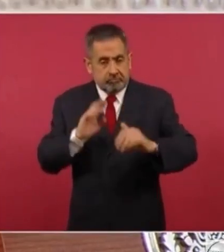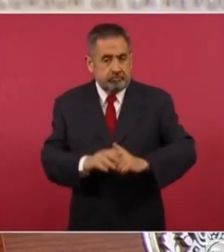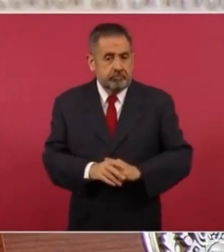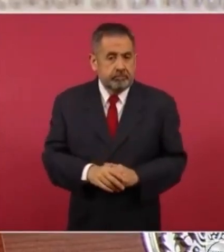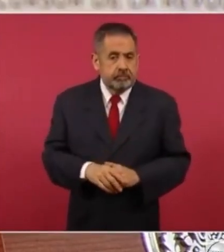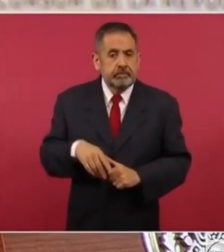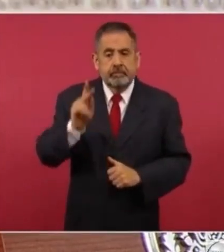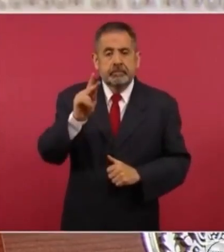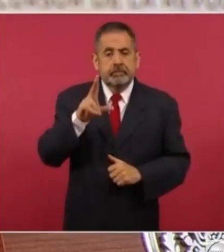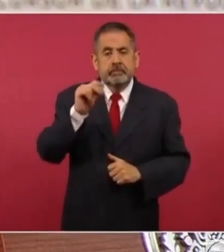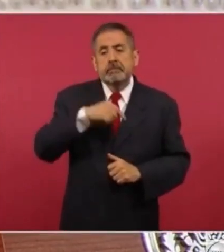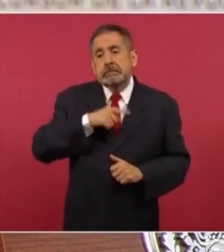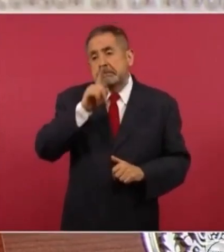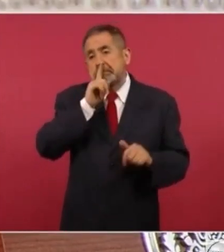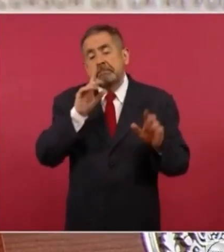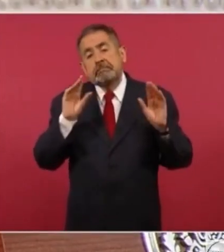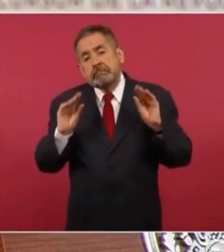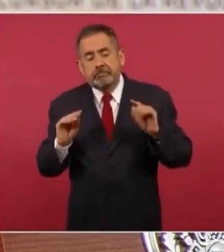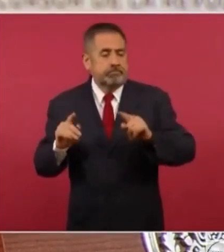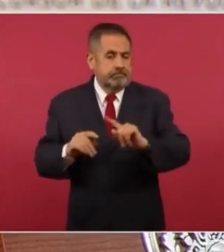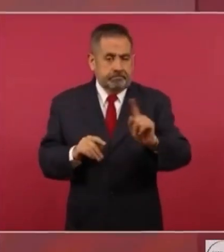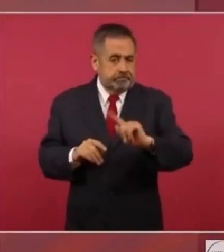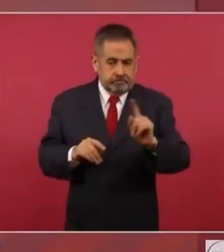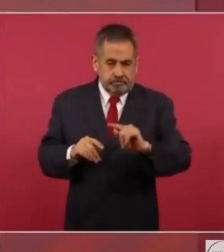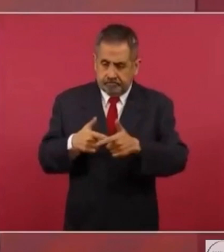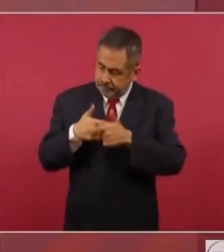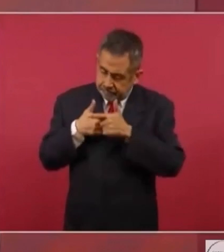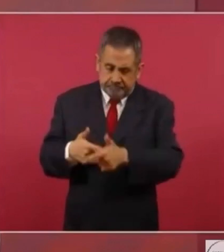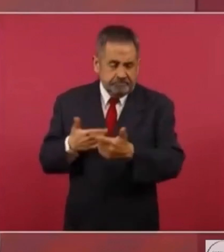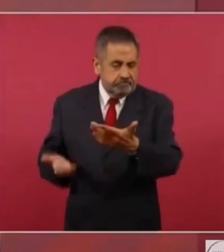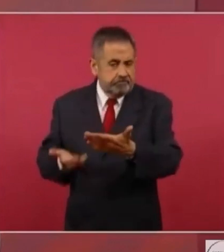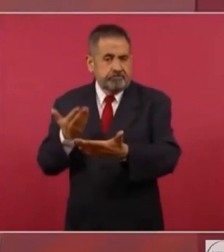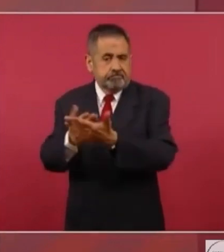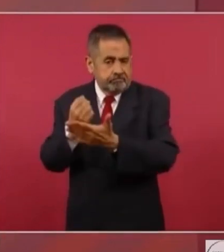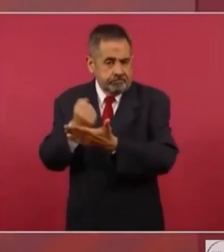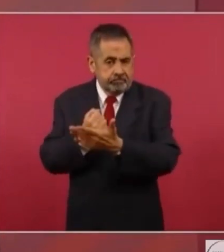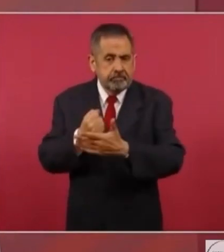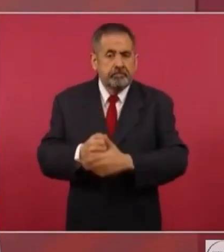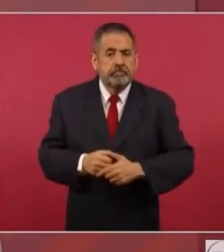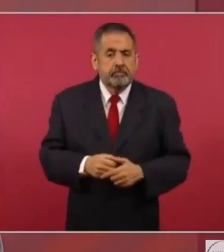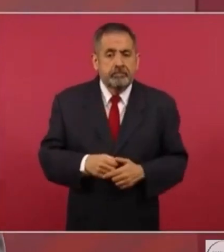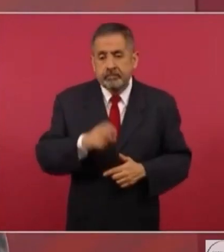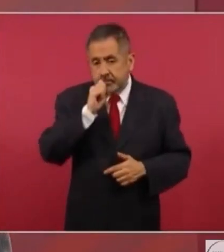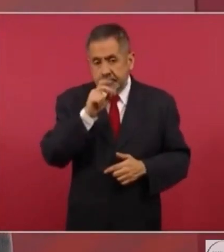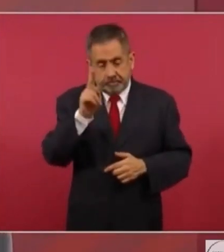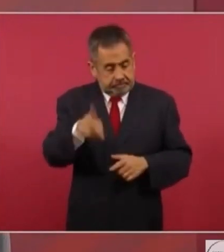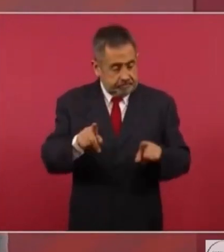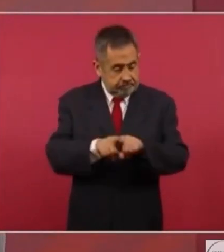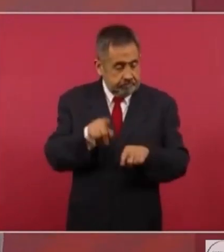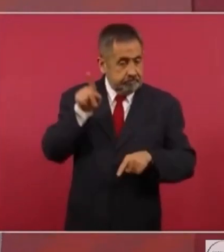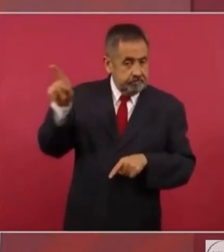pero no quedarnos. Y también lo que sucedió en la Corte,